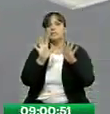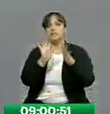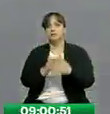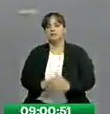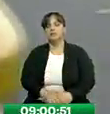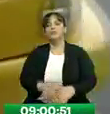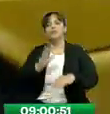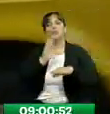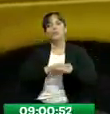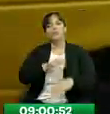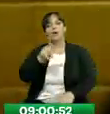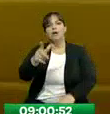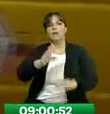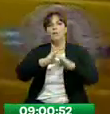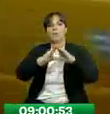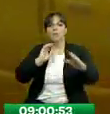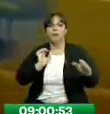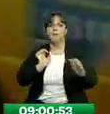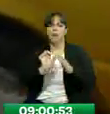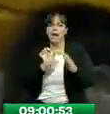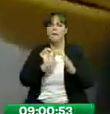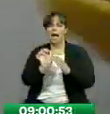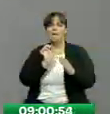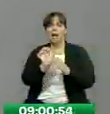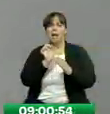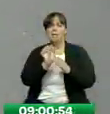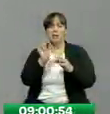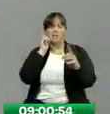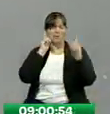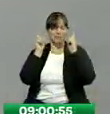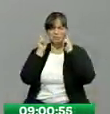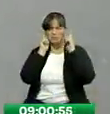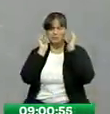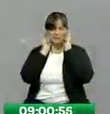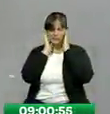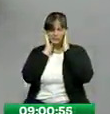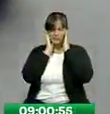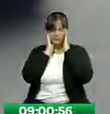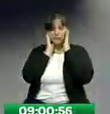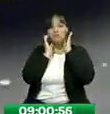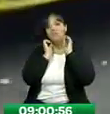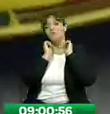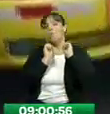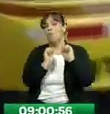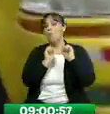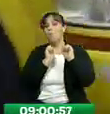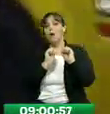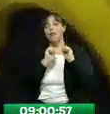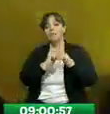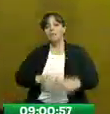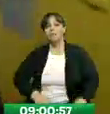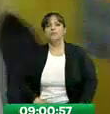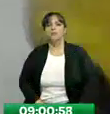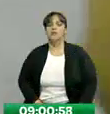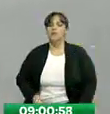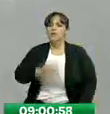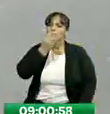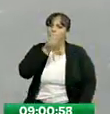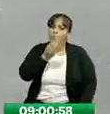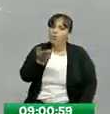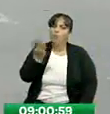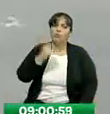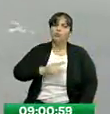por el mismo motivo bueno pues tratando de que los conductores poco a poco se vayan